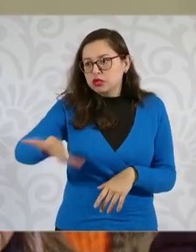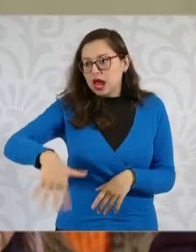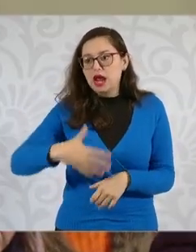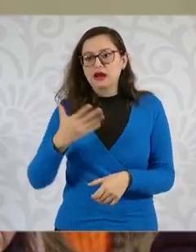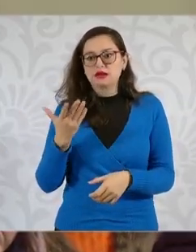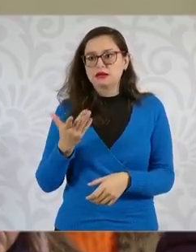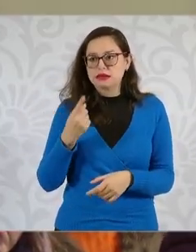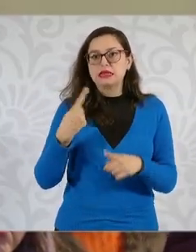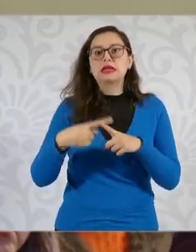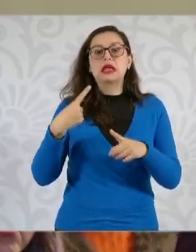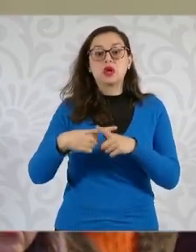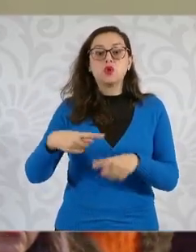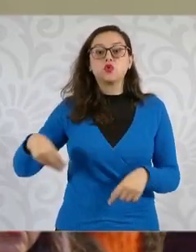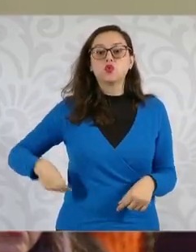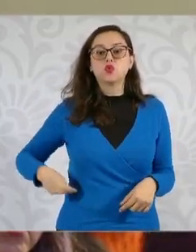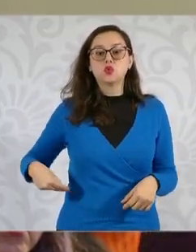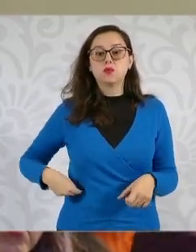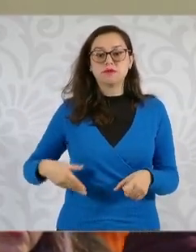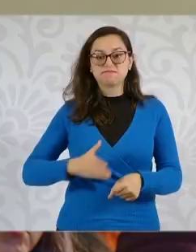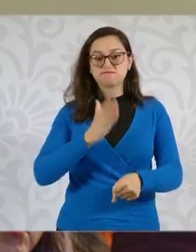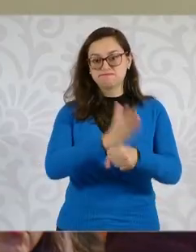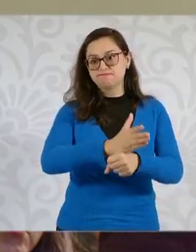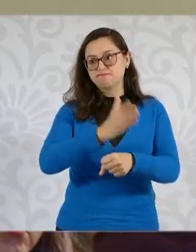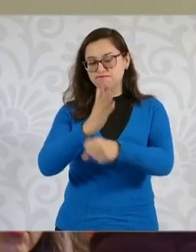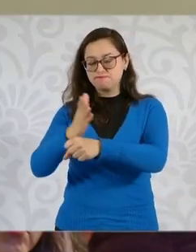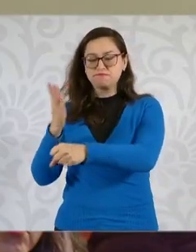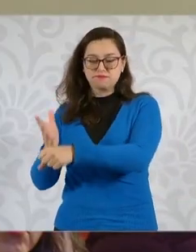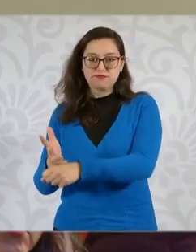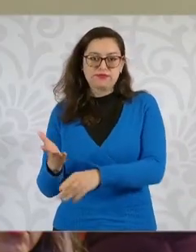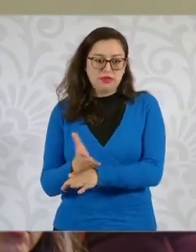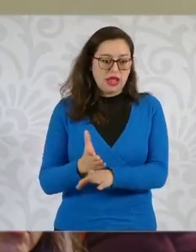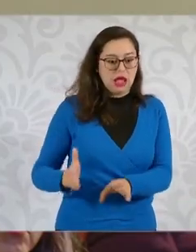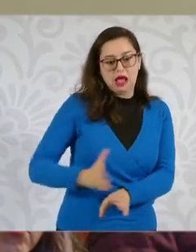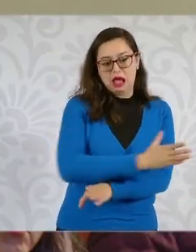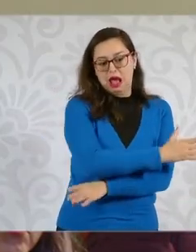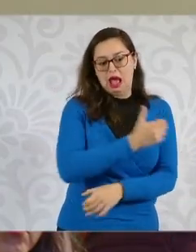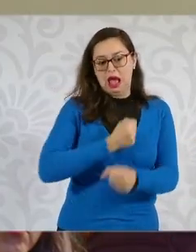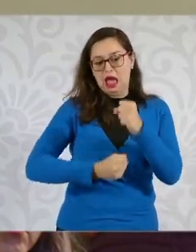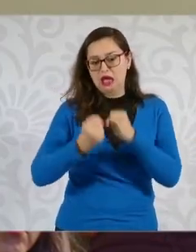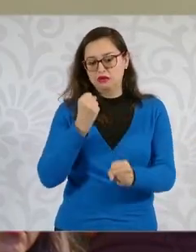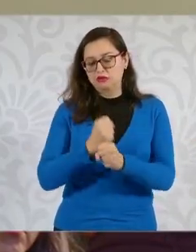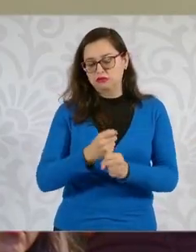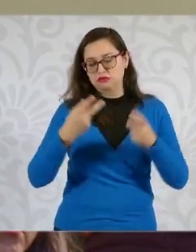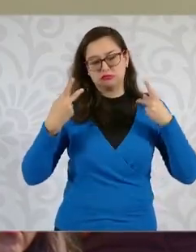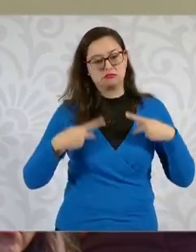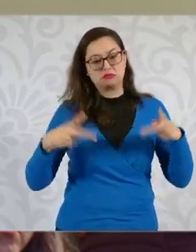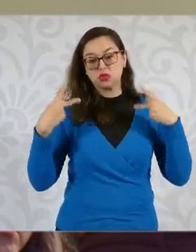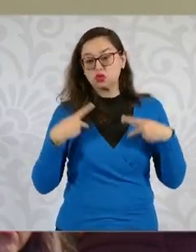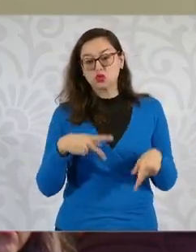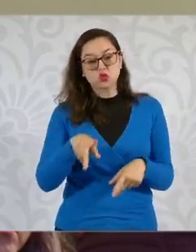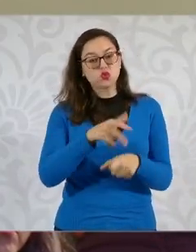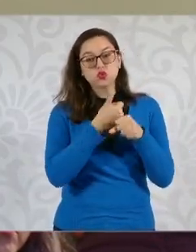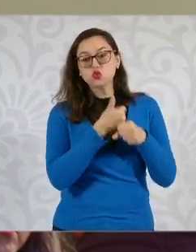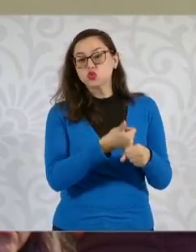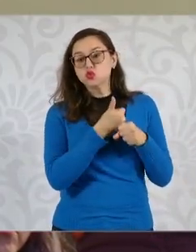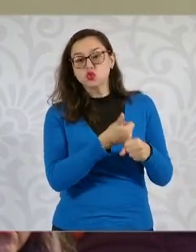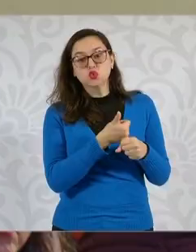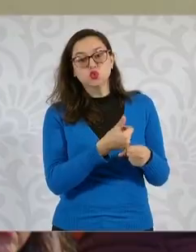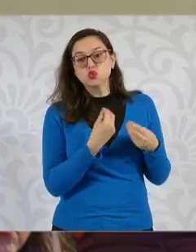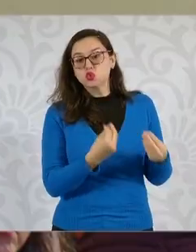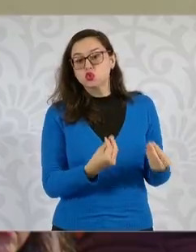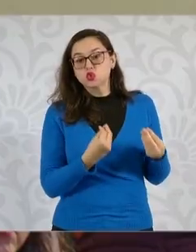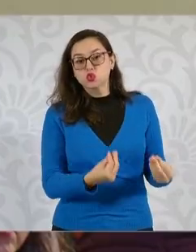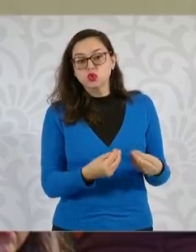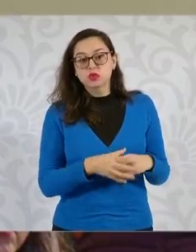manera se castigue y hacerle justicia a quienes sufrieron de este periodo pues de la guerra sucia como se menciona